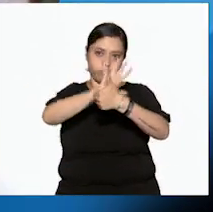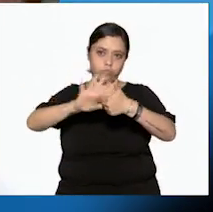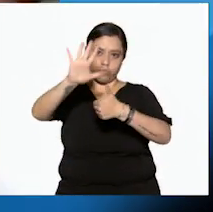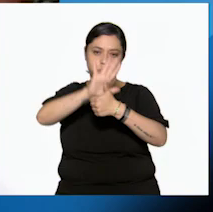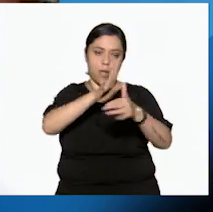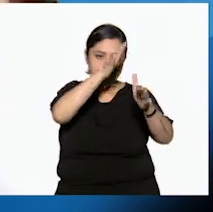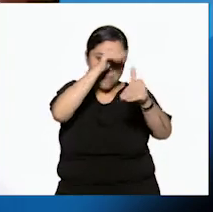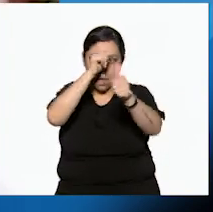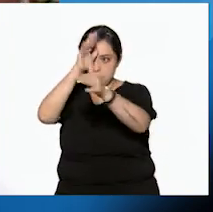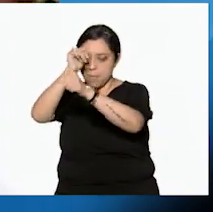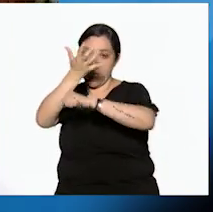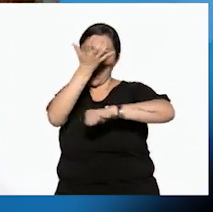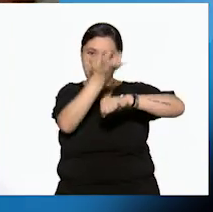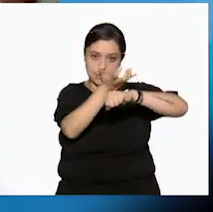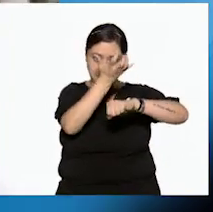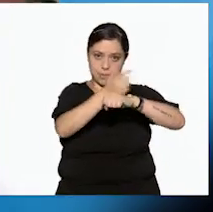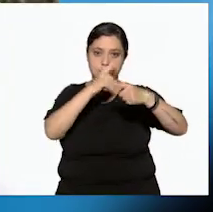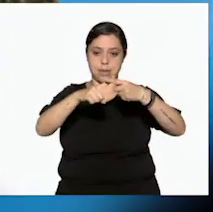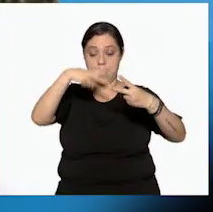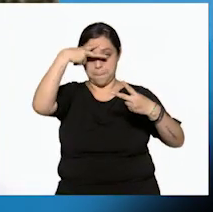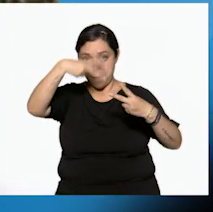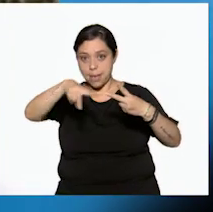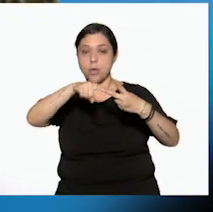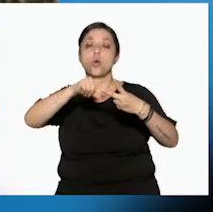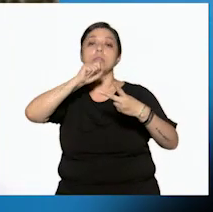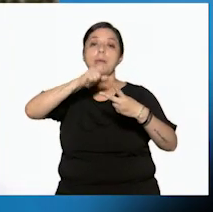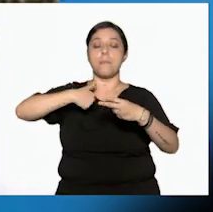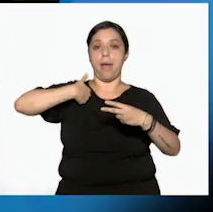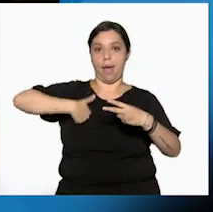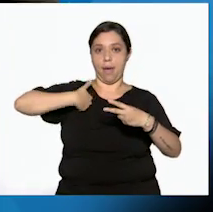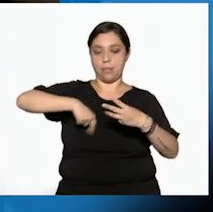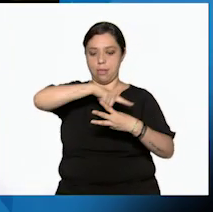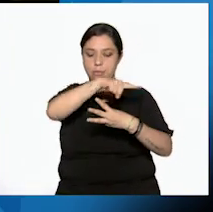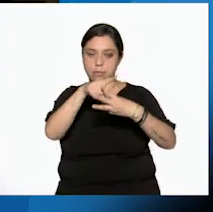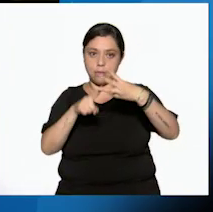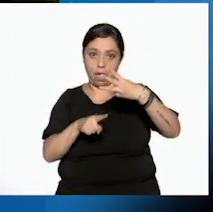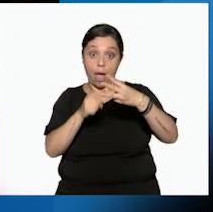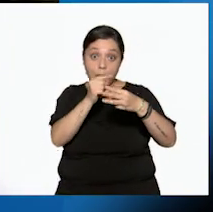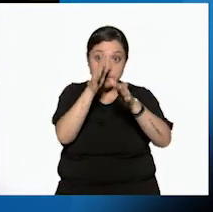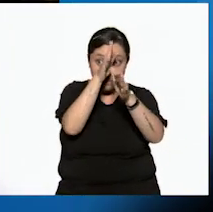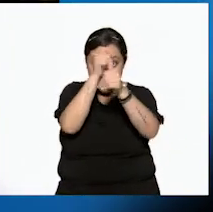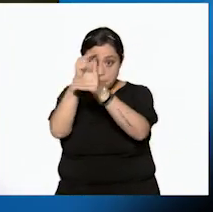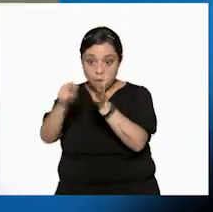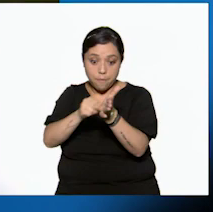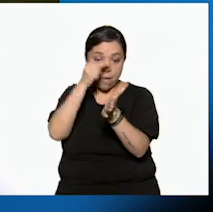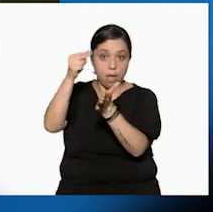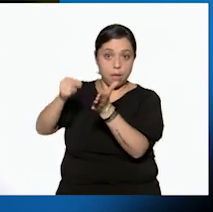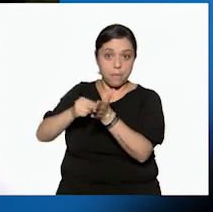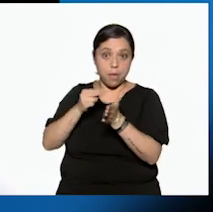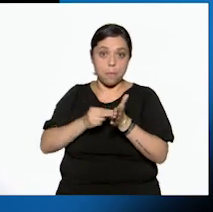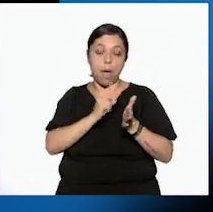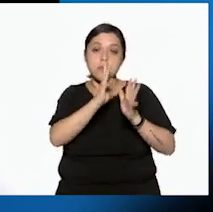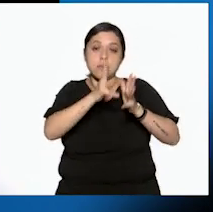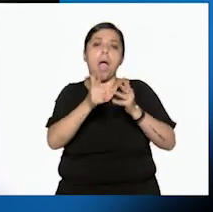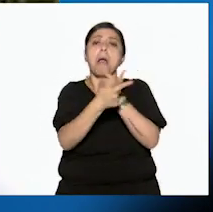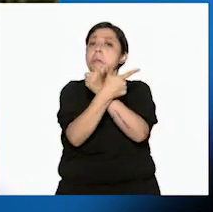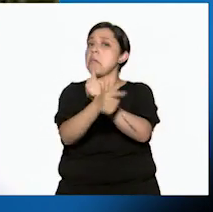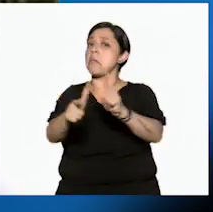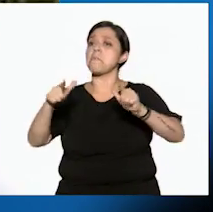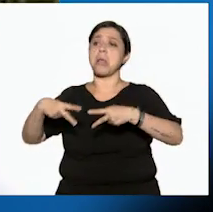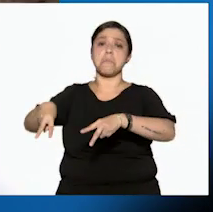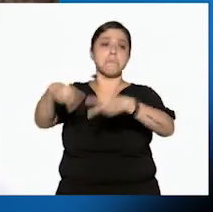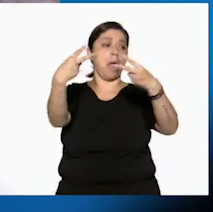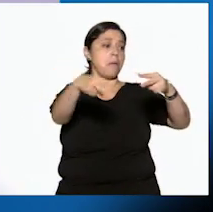por los Estados Unidos, México y Canadá. Con la firma del tratado se creaba una zona de libre comercio sin